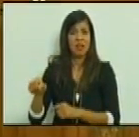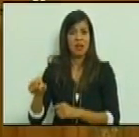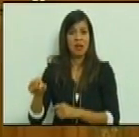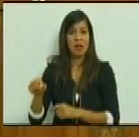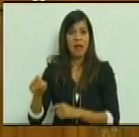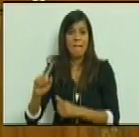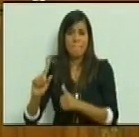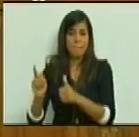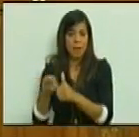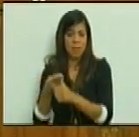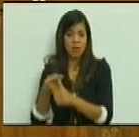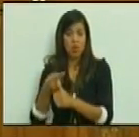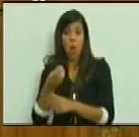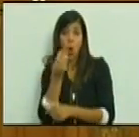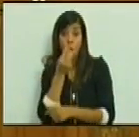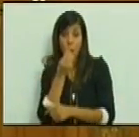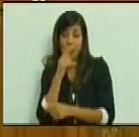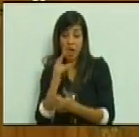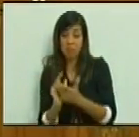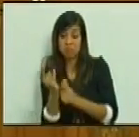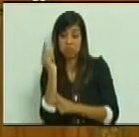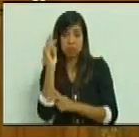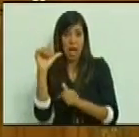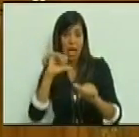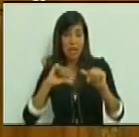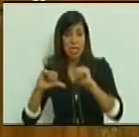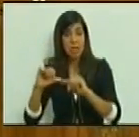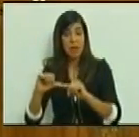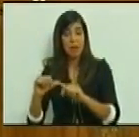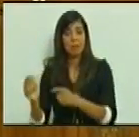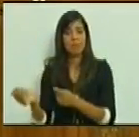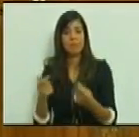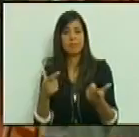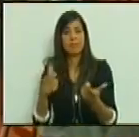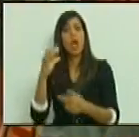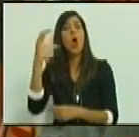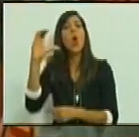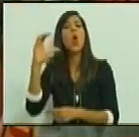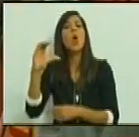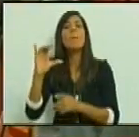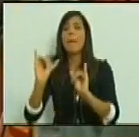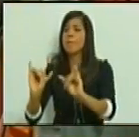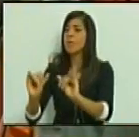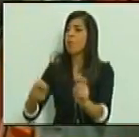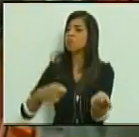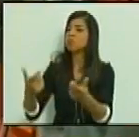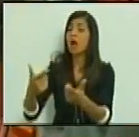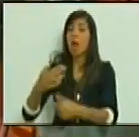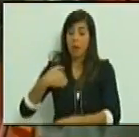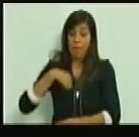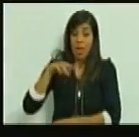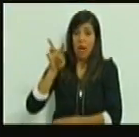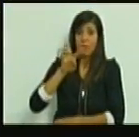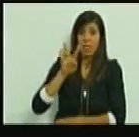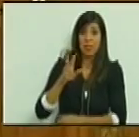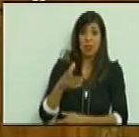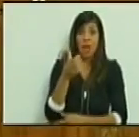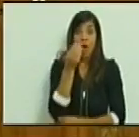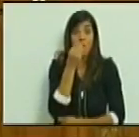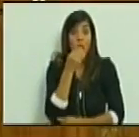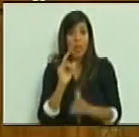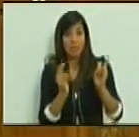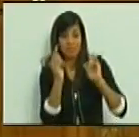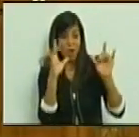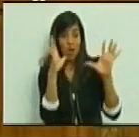suministro de fertilizantes agroquímicos a los productores colombianos, mientras que nosotros andamos pariendo para el fertilizante, por poner un